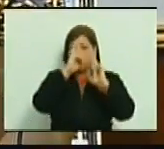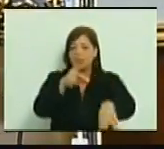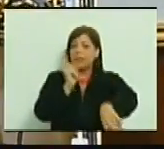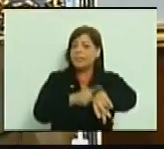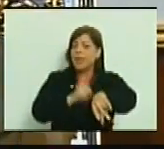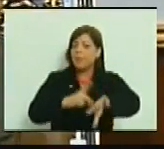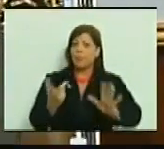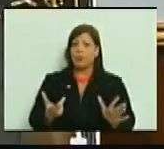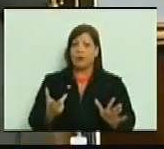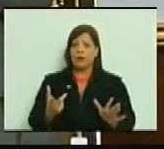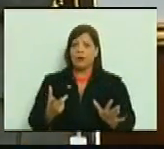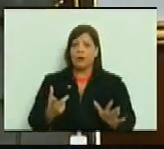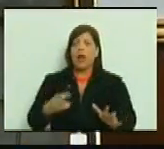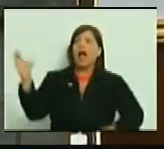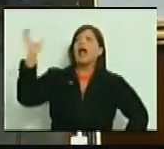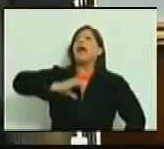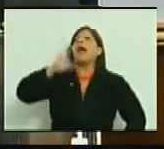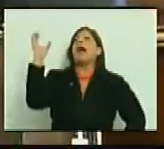tenemos que venir